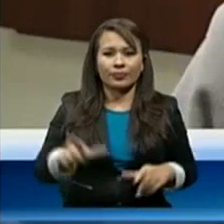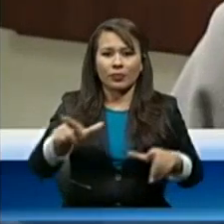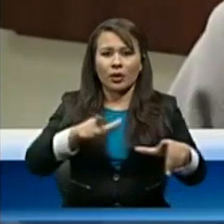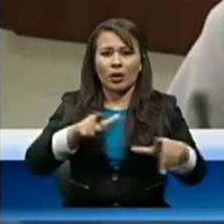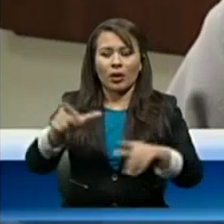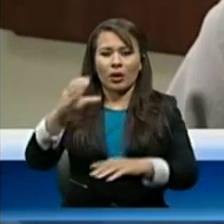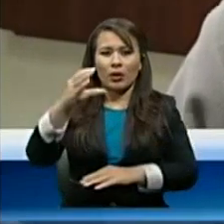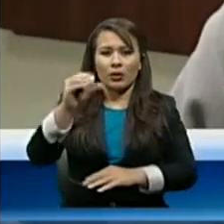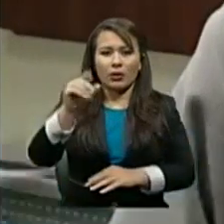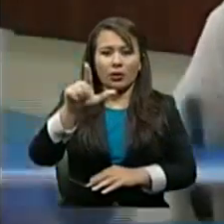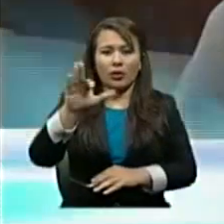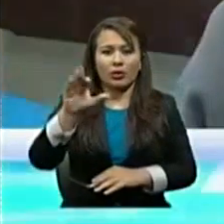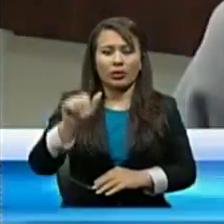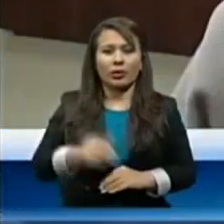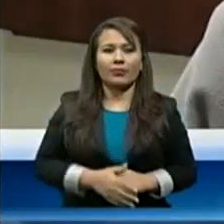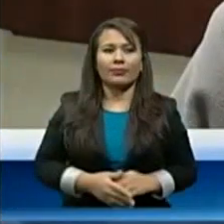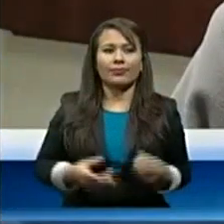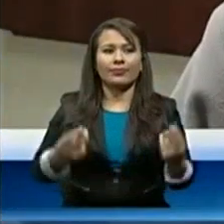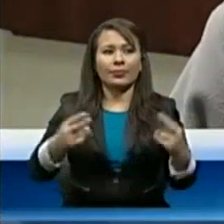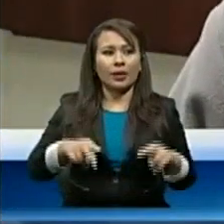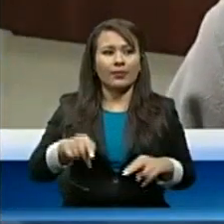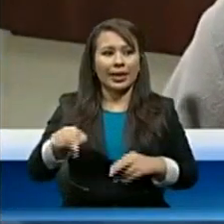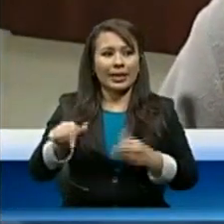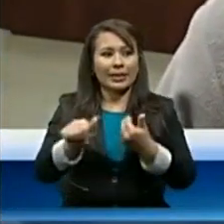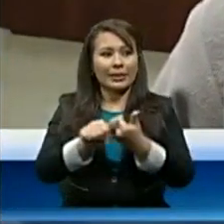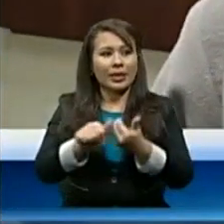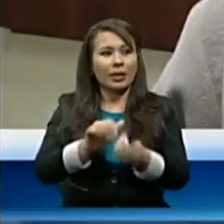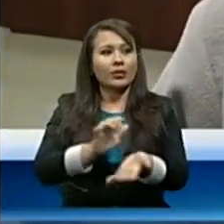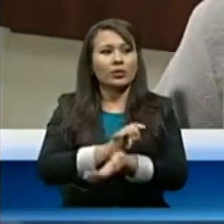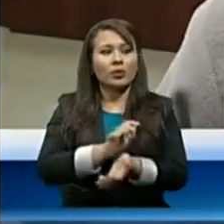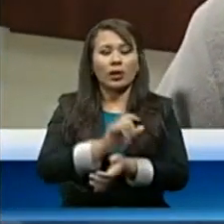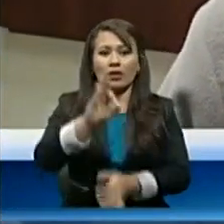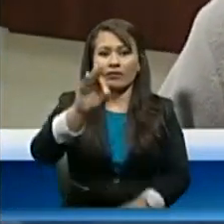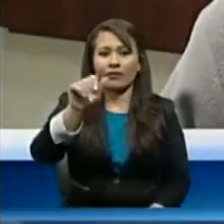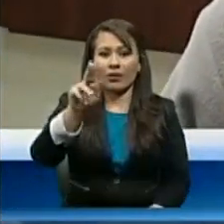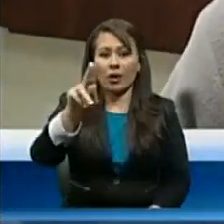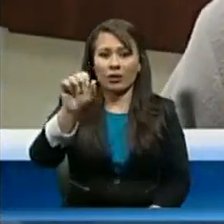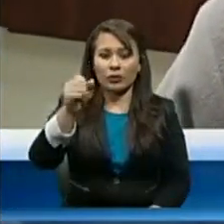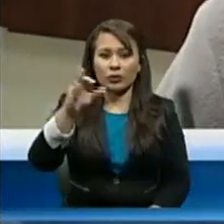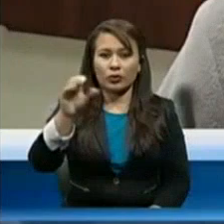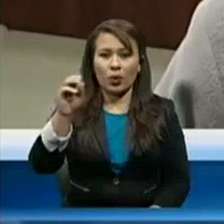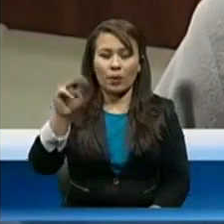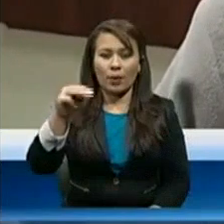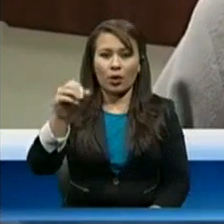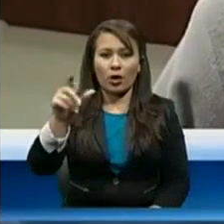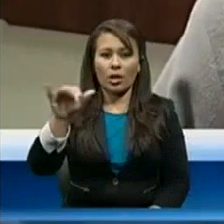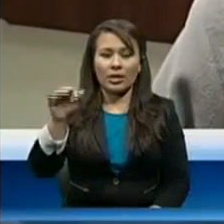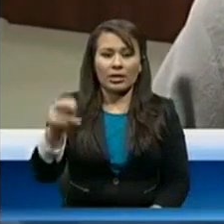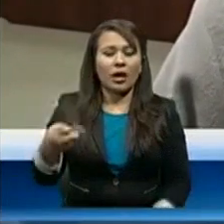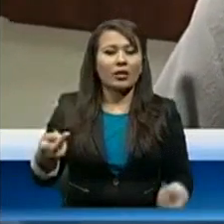también aquí en el sector de la Escuela Fausto Molina, los